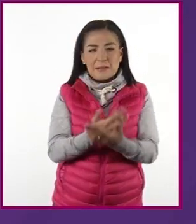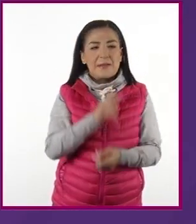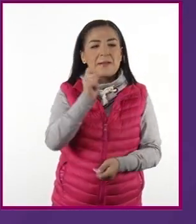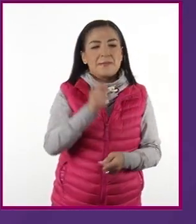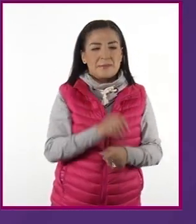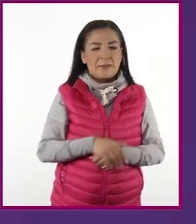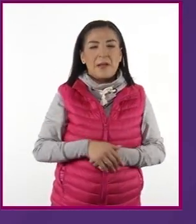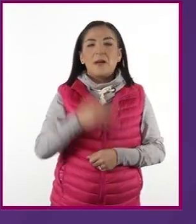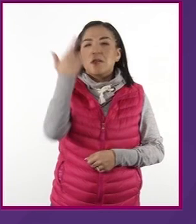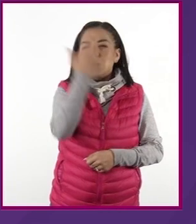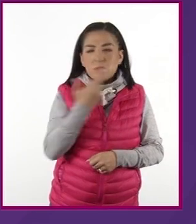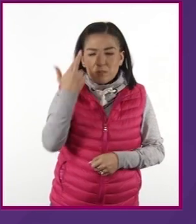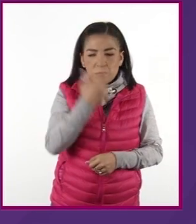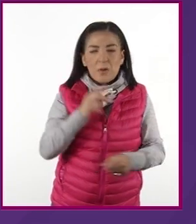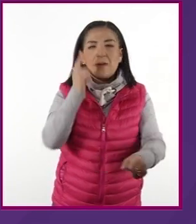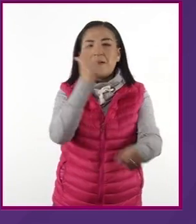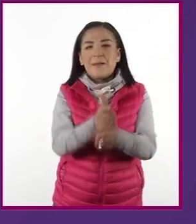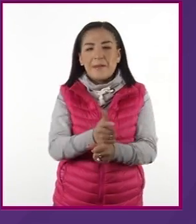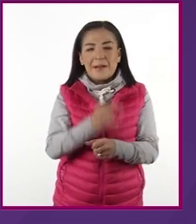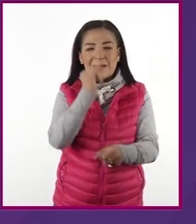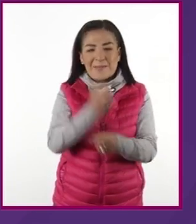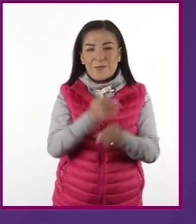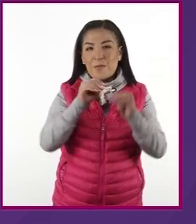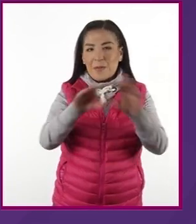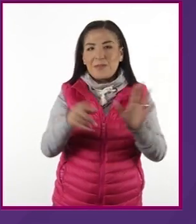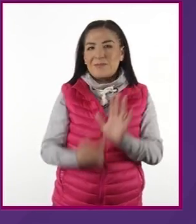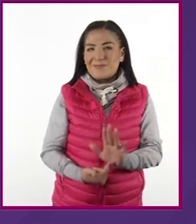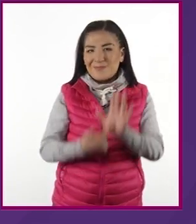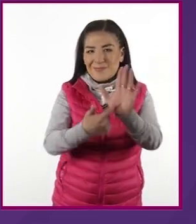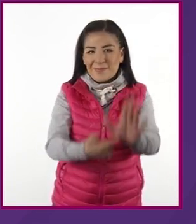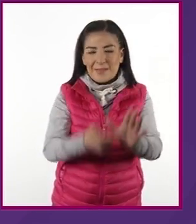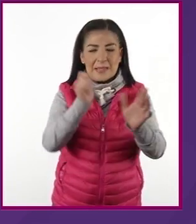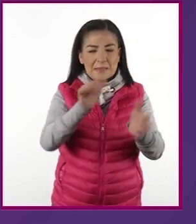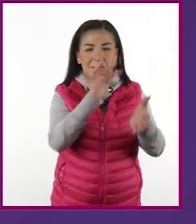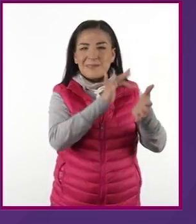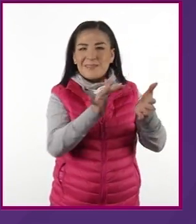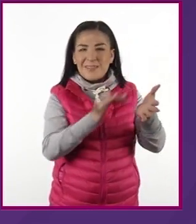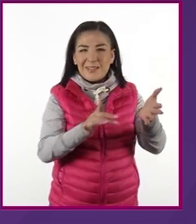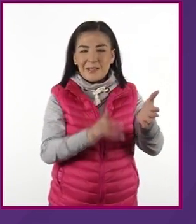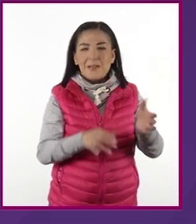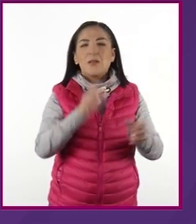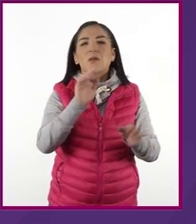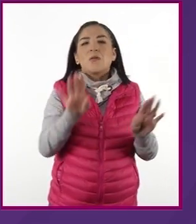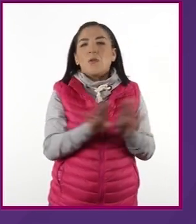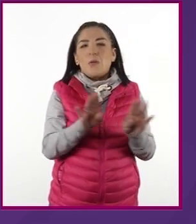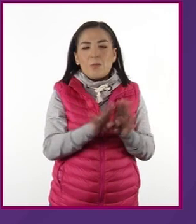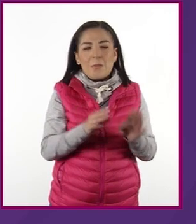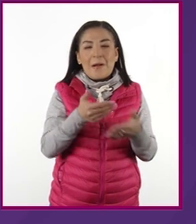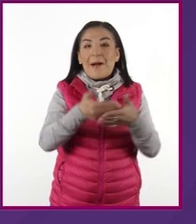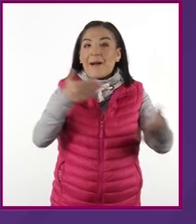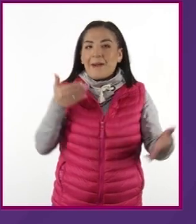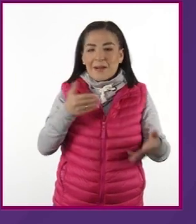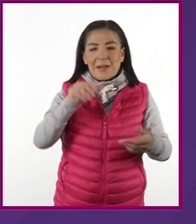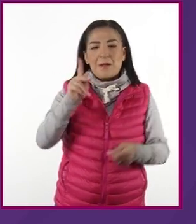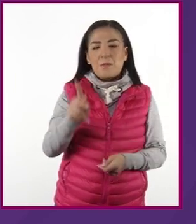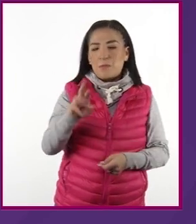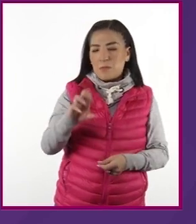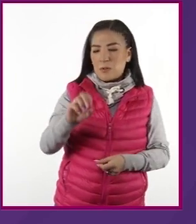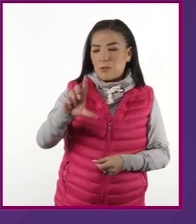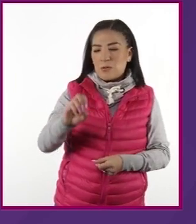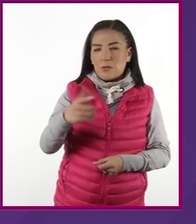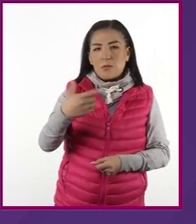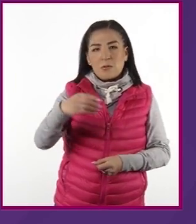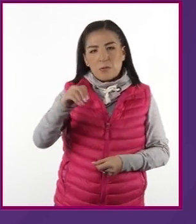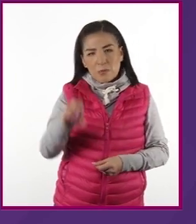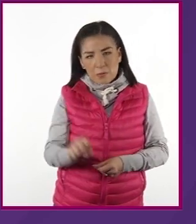información presentada en textos introductorios, prólogos, reseñas, dedicatorias